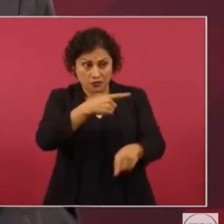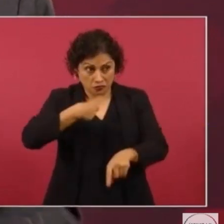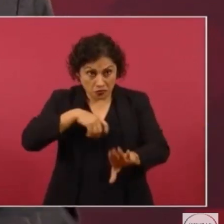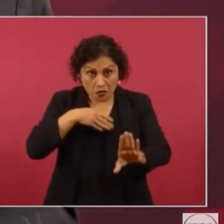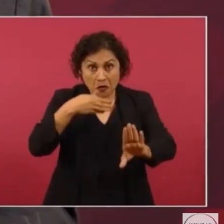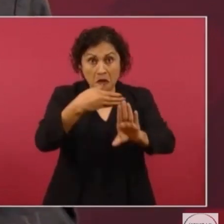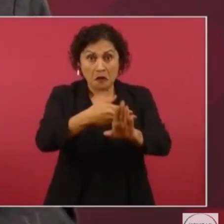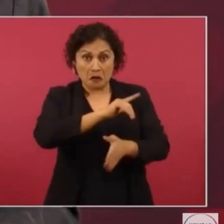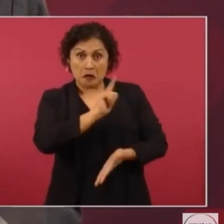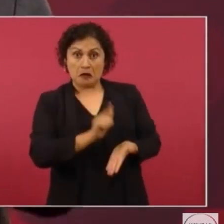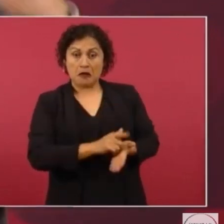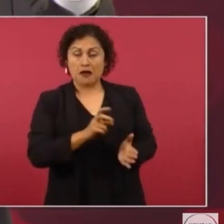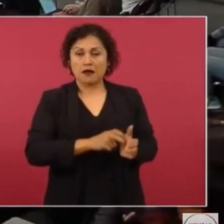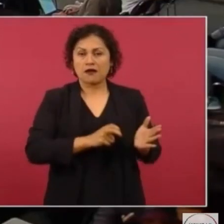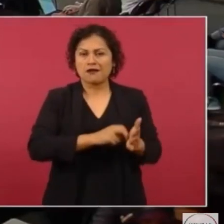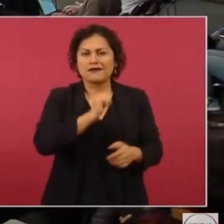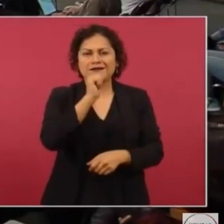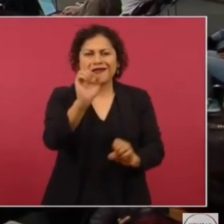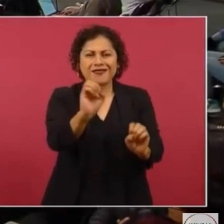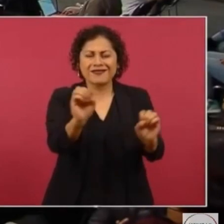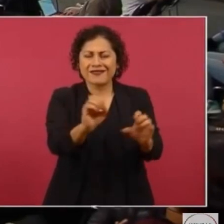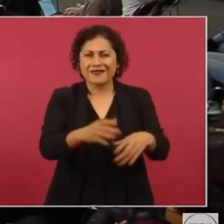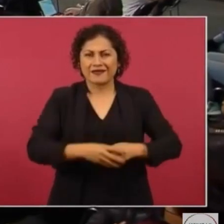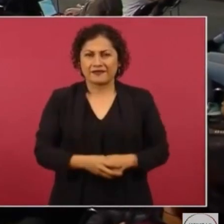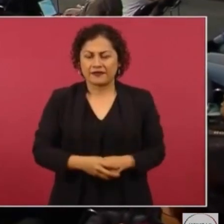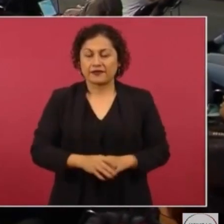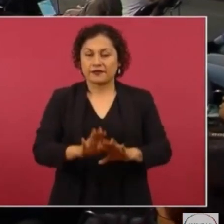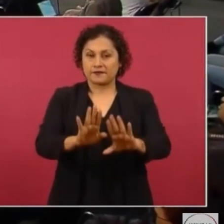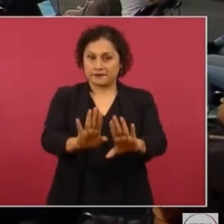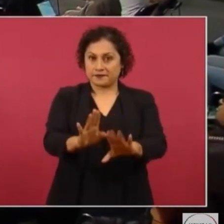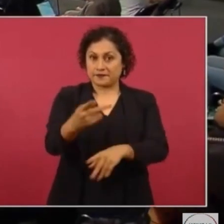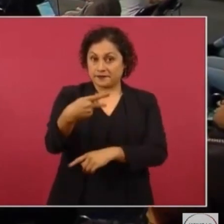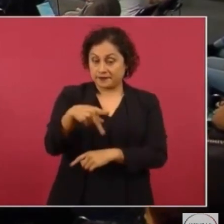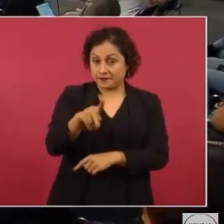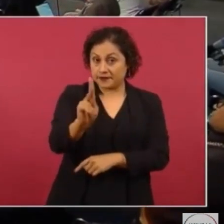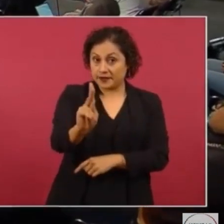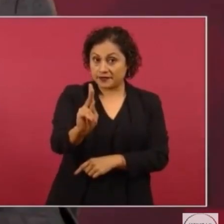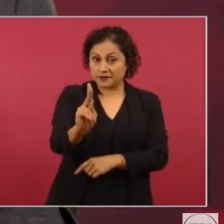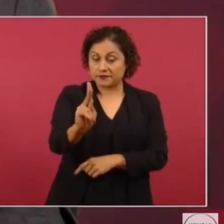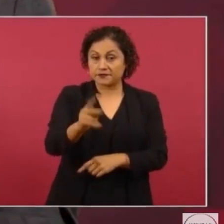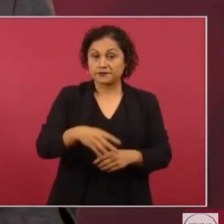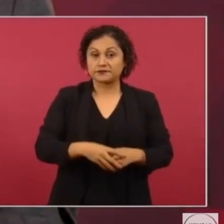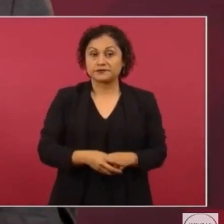nada. Pero, sin embargo, sí,